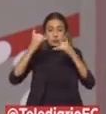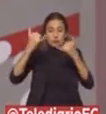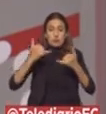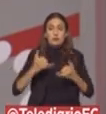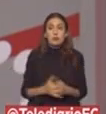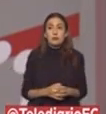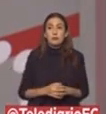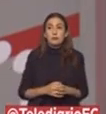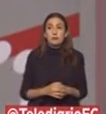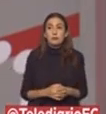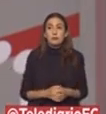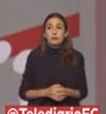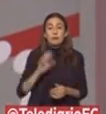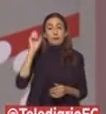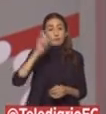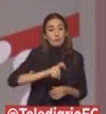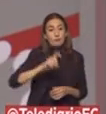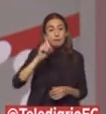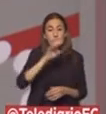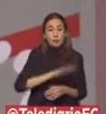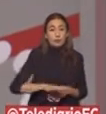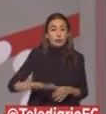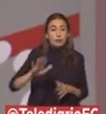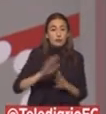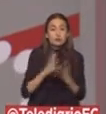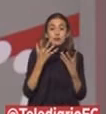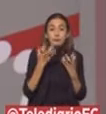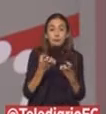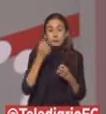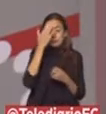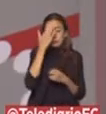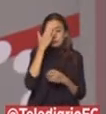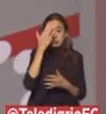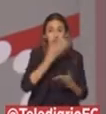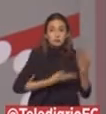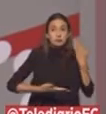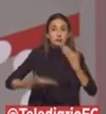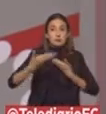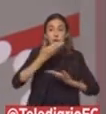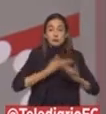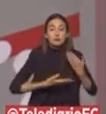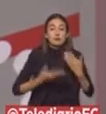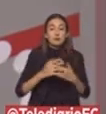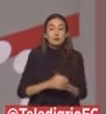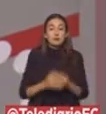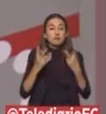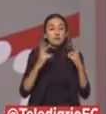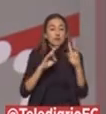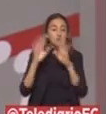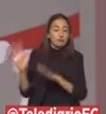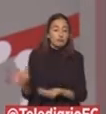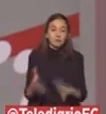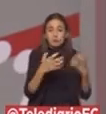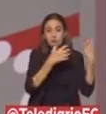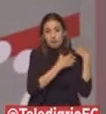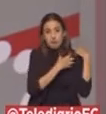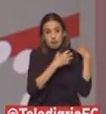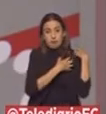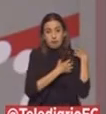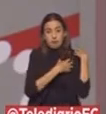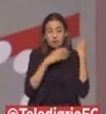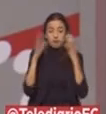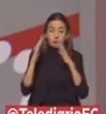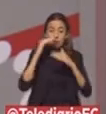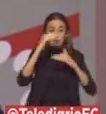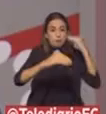y en ese sentido sería interesante encontrar un mecanismo de cooperación regional que garantice que quienes migran